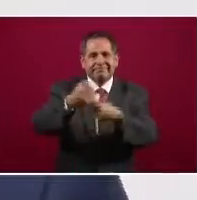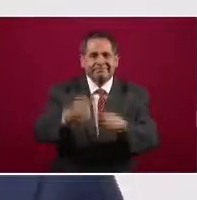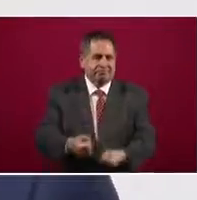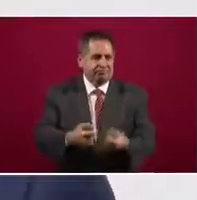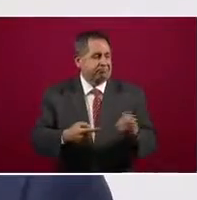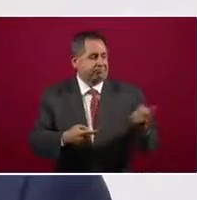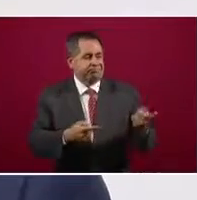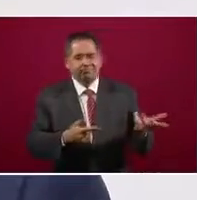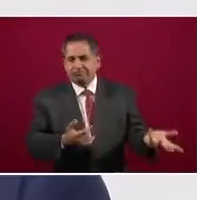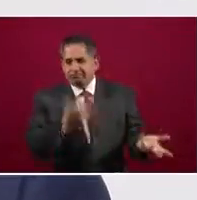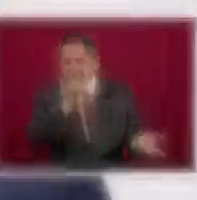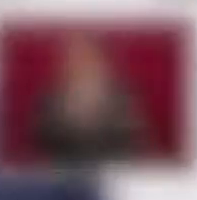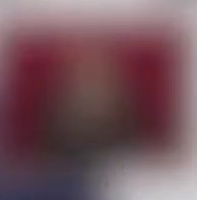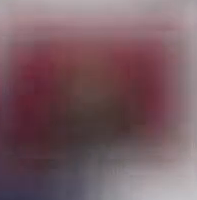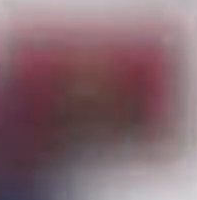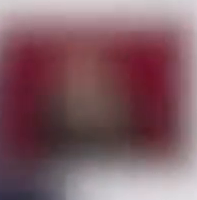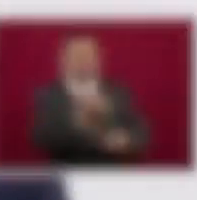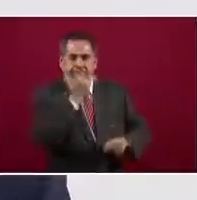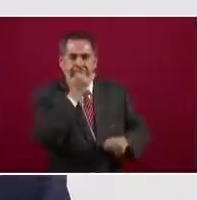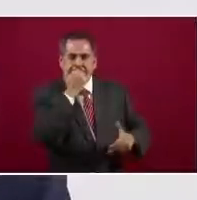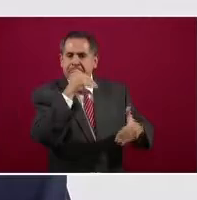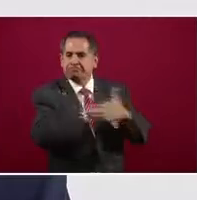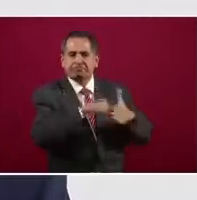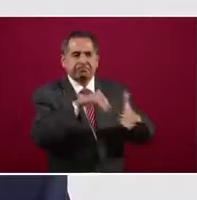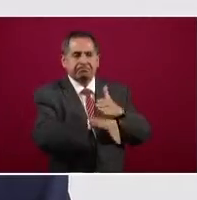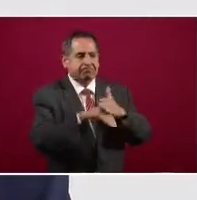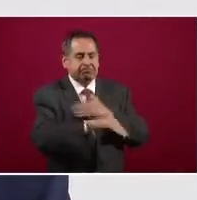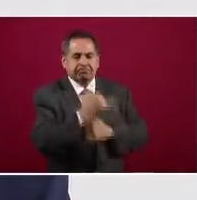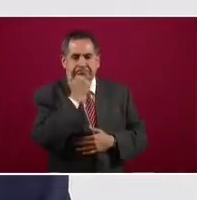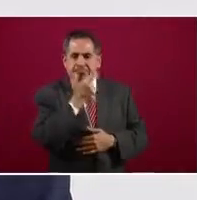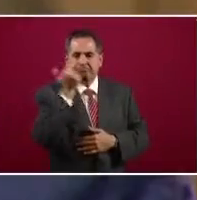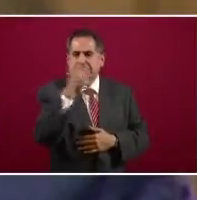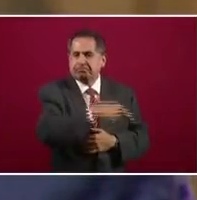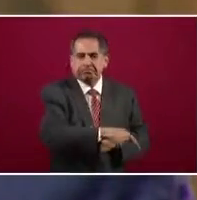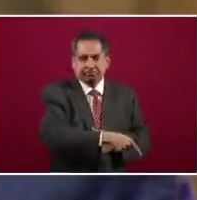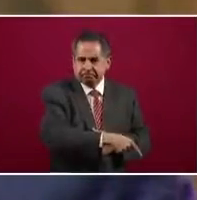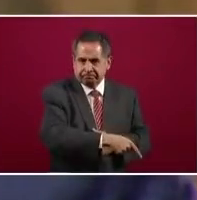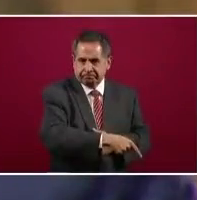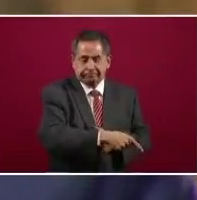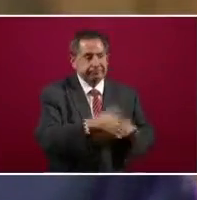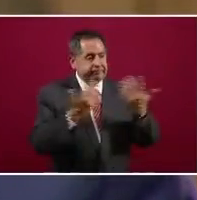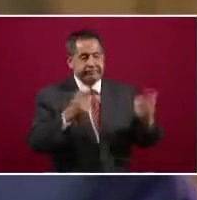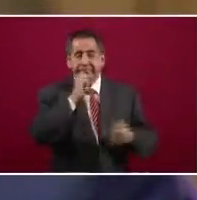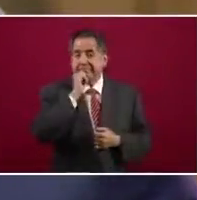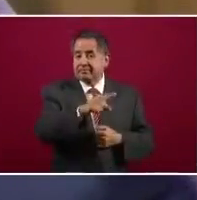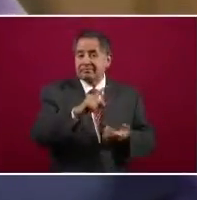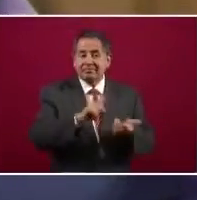visualizará el esquema a futuro de crecimiento. Iván Mesa, Mega Noticias.